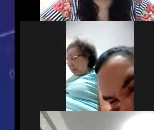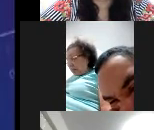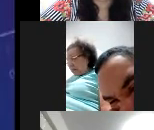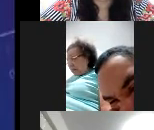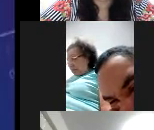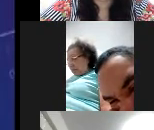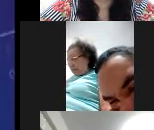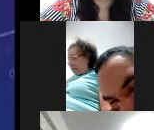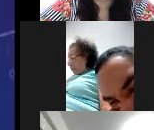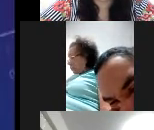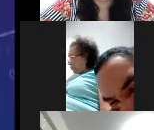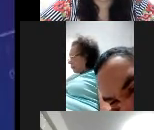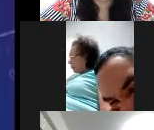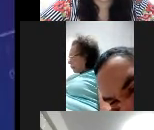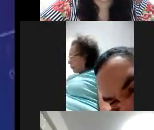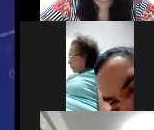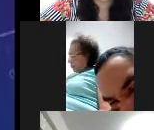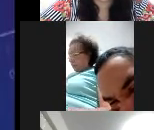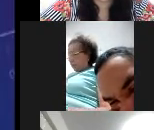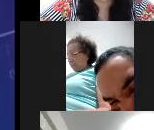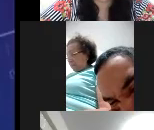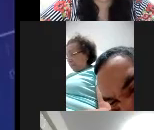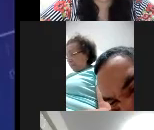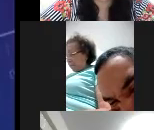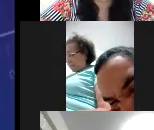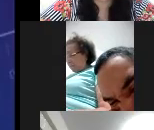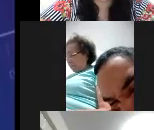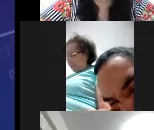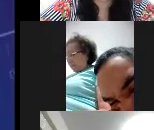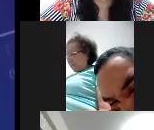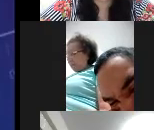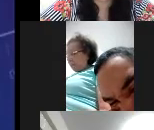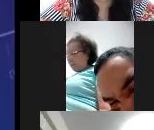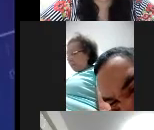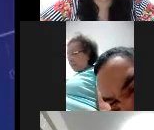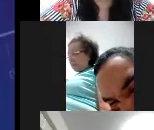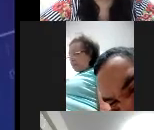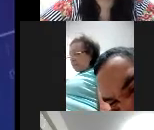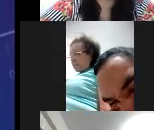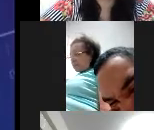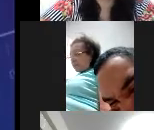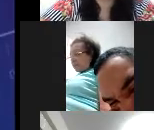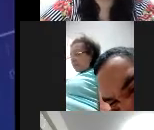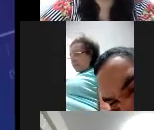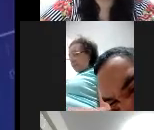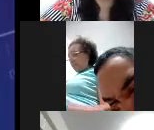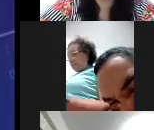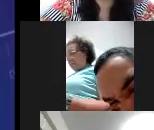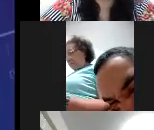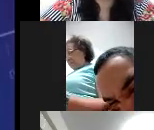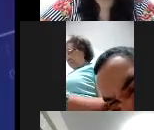ambulatoria, ¿no? Se puede trabajar en el hospital, en el área respiratorio, en el área de rotonda, en el área de colchoneta, tarima.